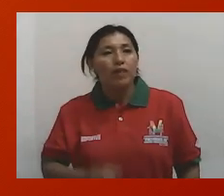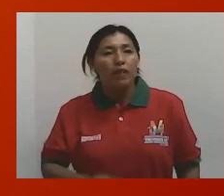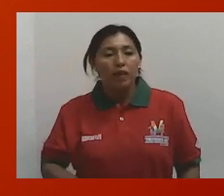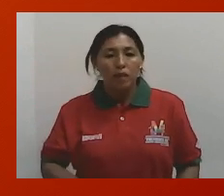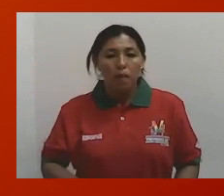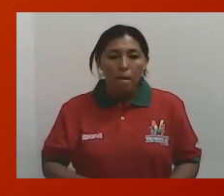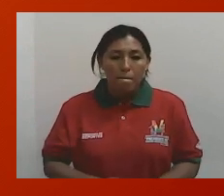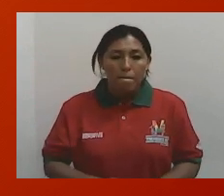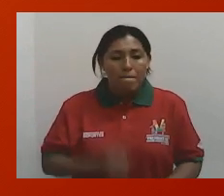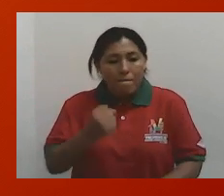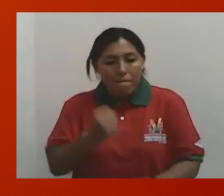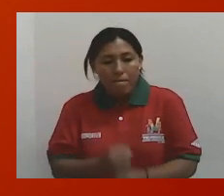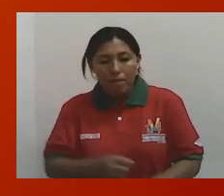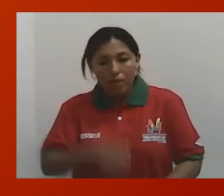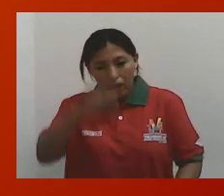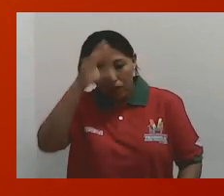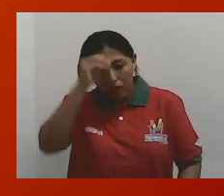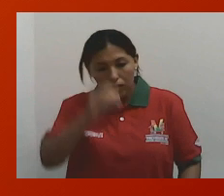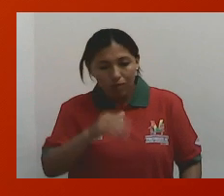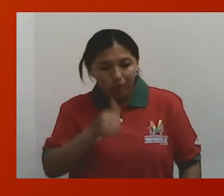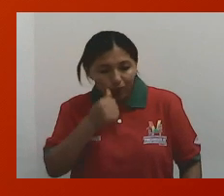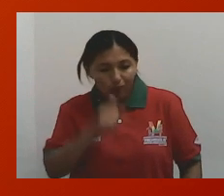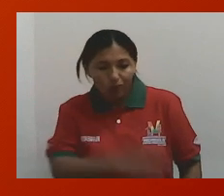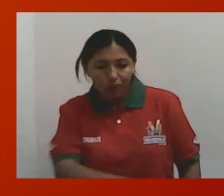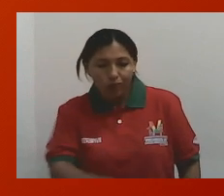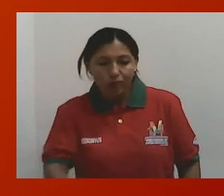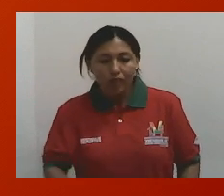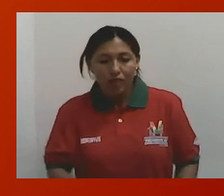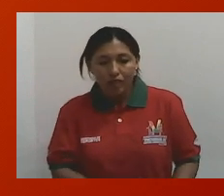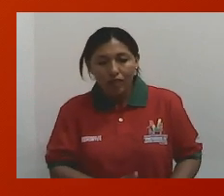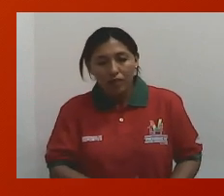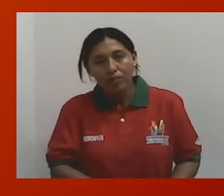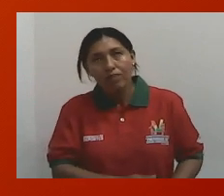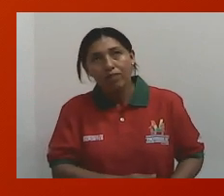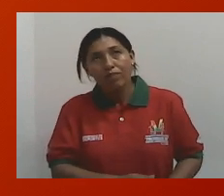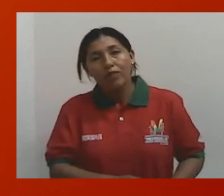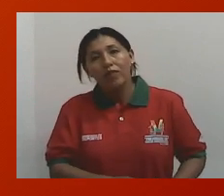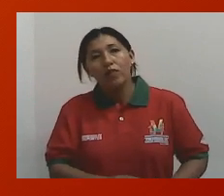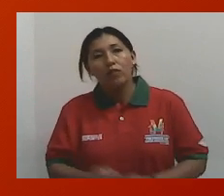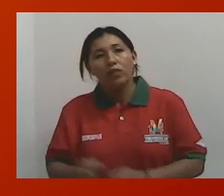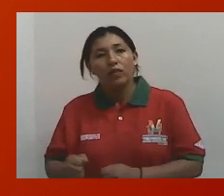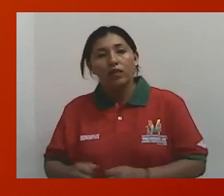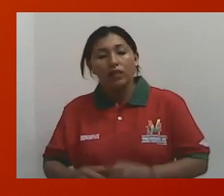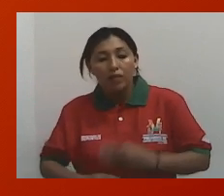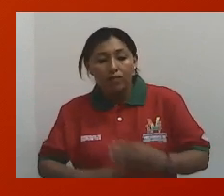en formación, que van encaminando a una etapa del básquetbol.